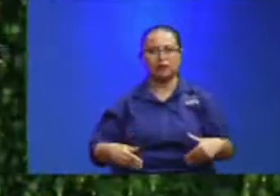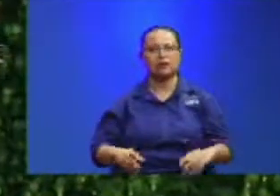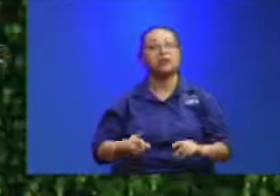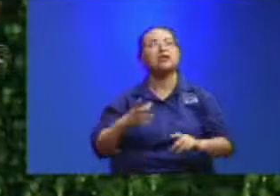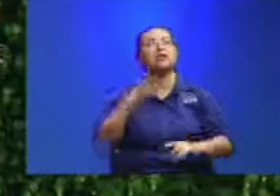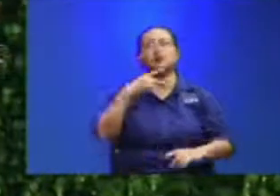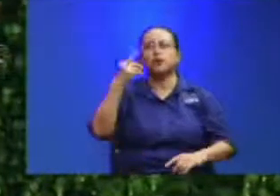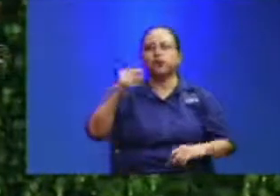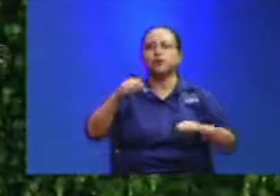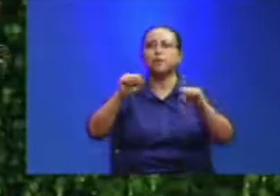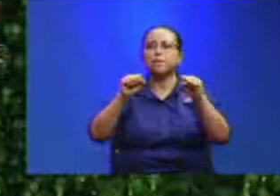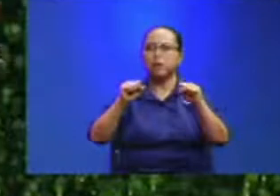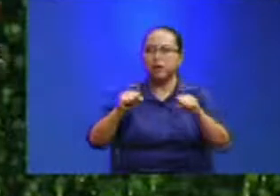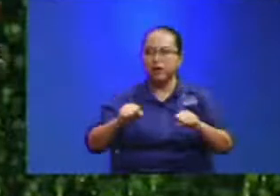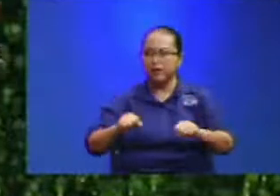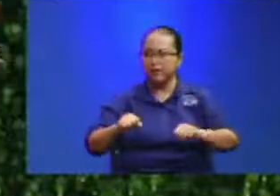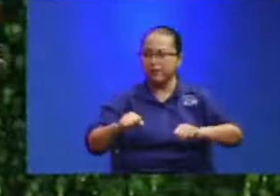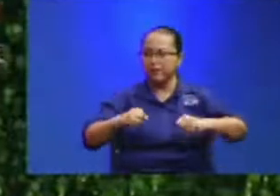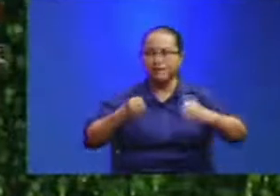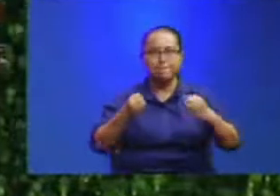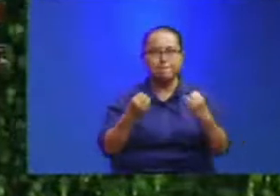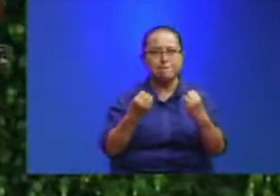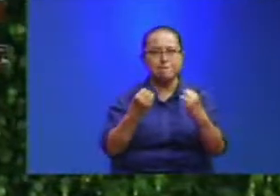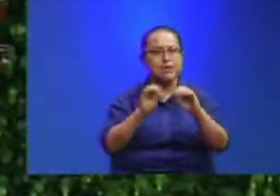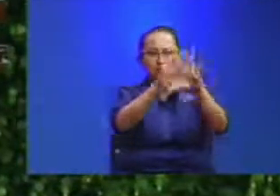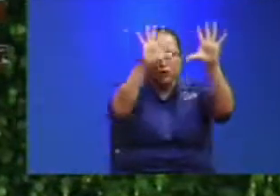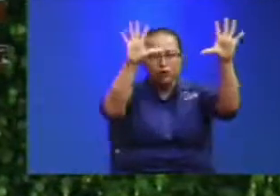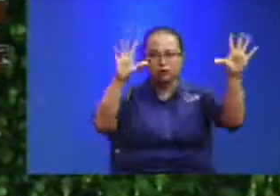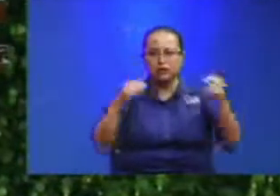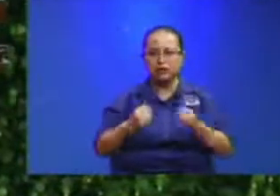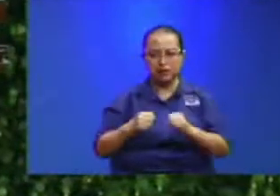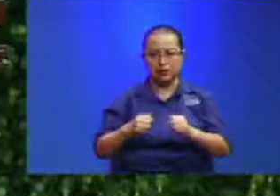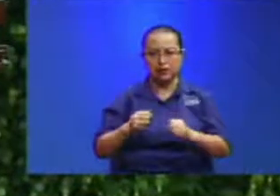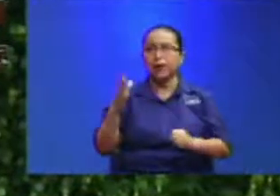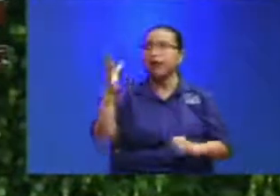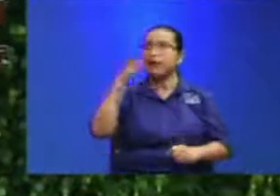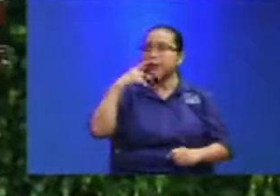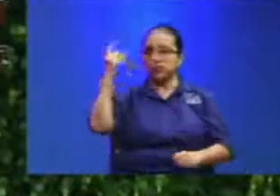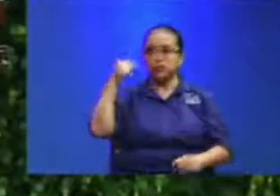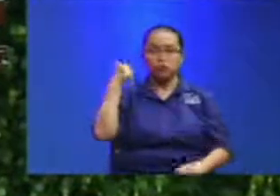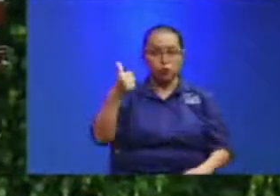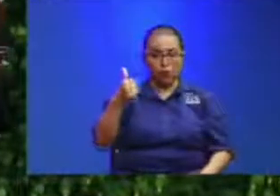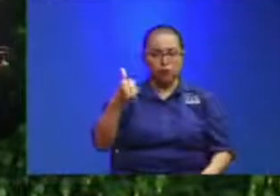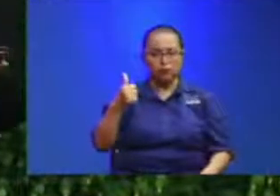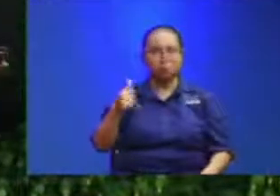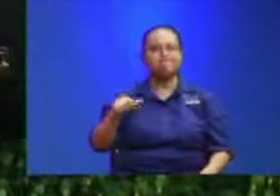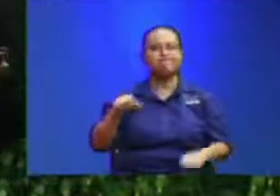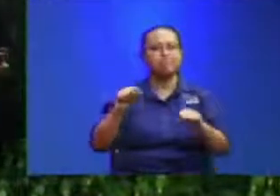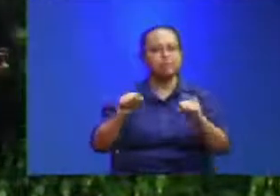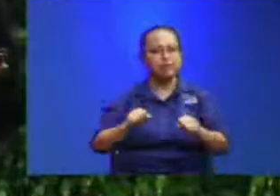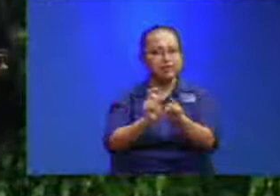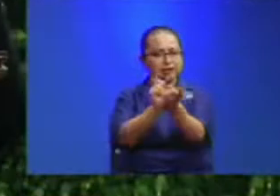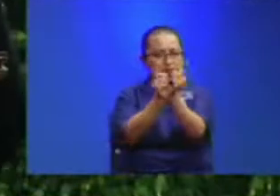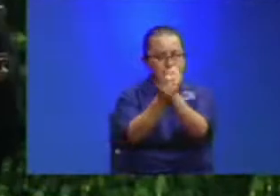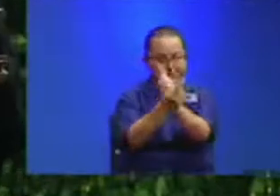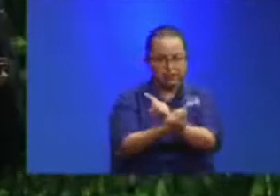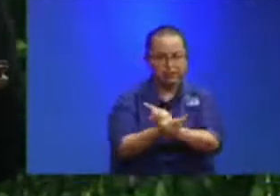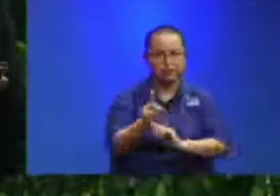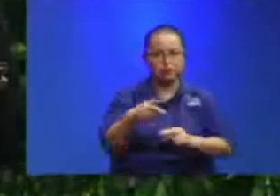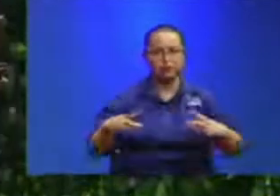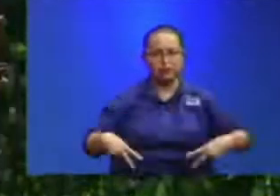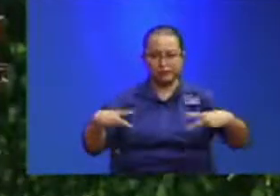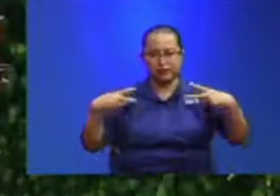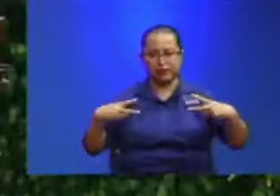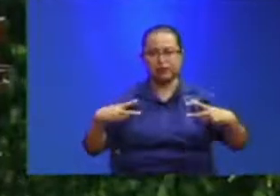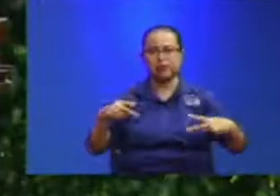milagro ahí también porque dios es bueno ya le dije al principio bueno no al principio pero como él habita el mensaje